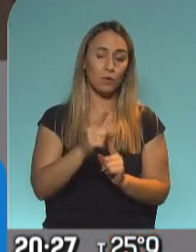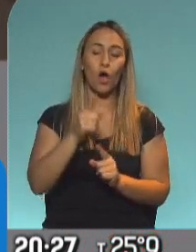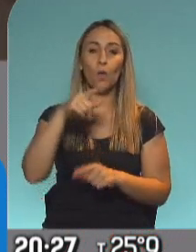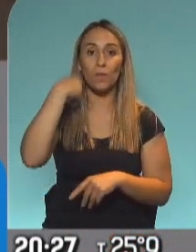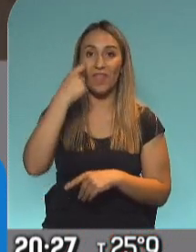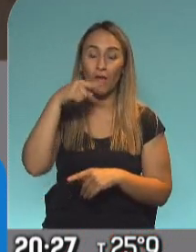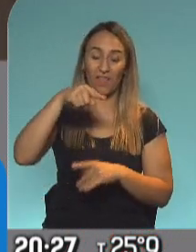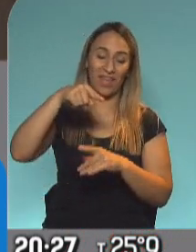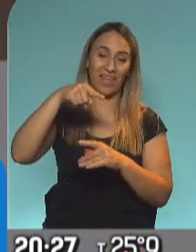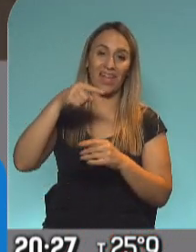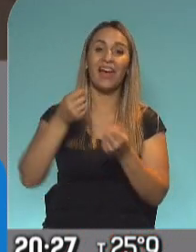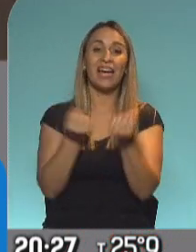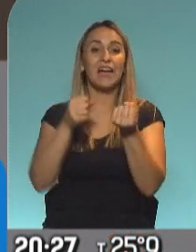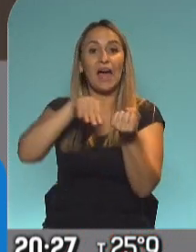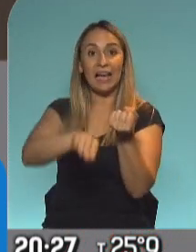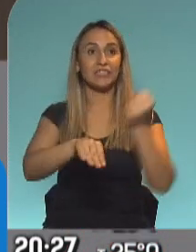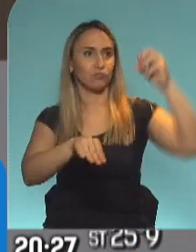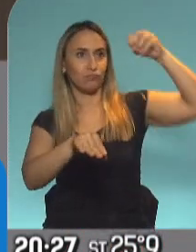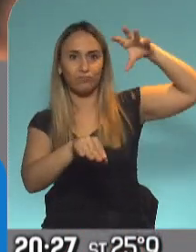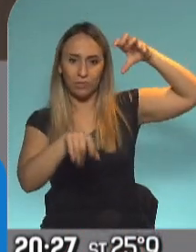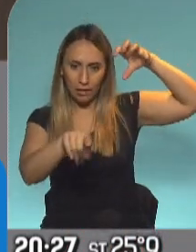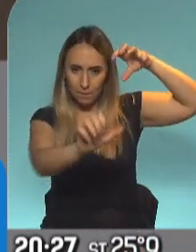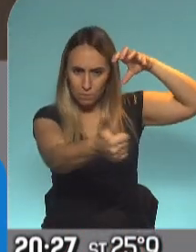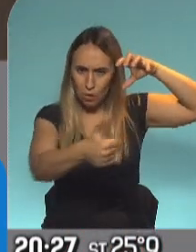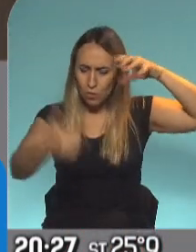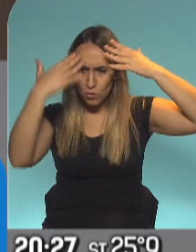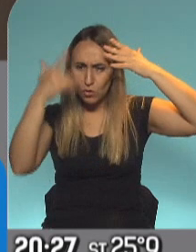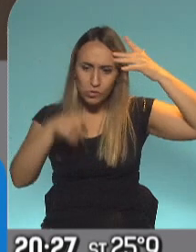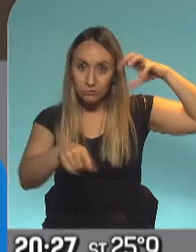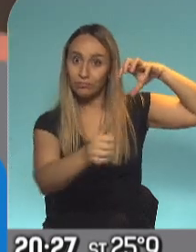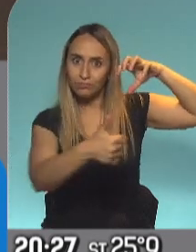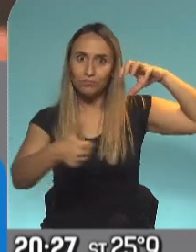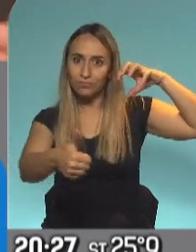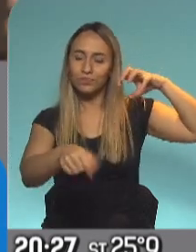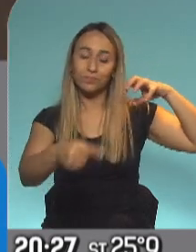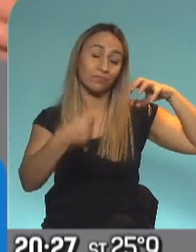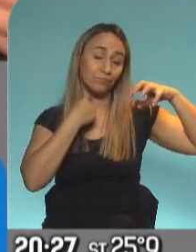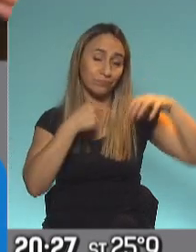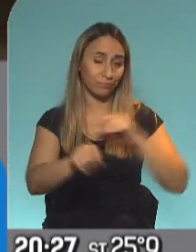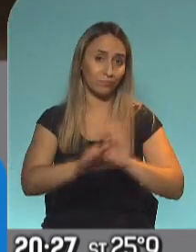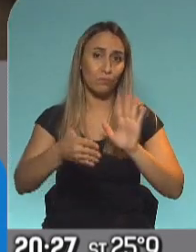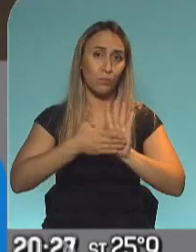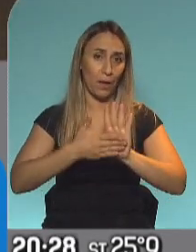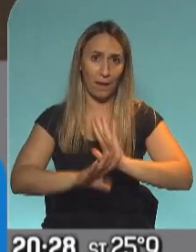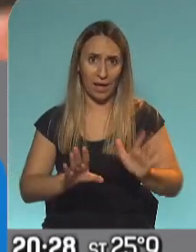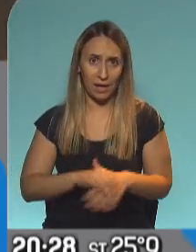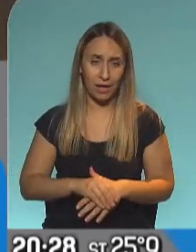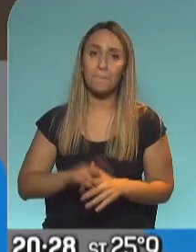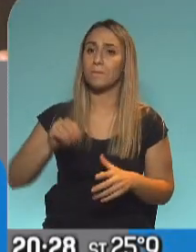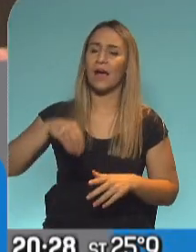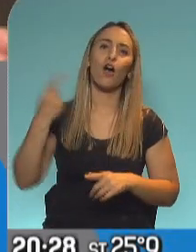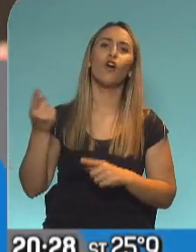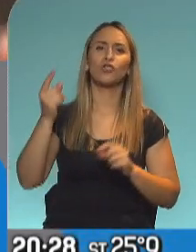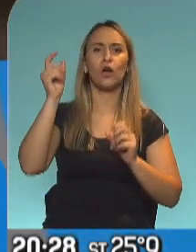conspiró contra este propósito, y básicamente también otras fueron las cámaras de filmaciones